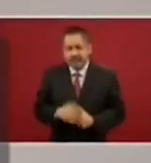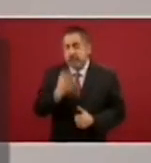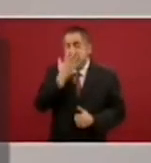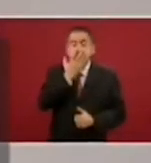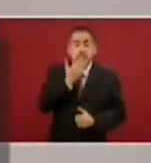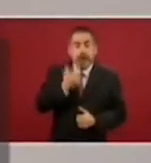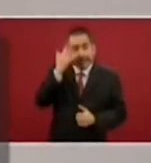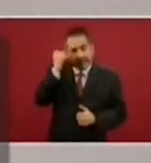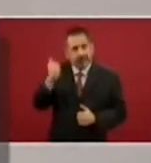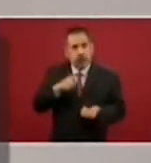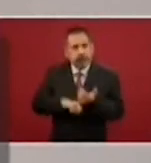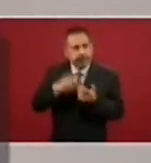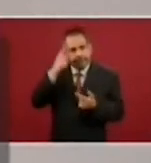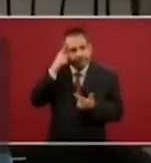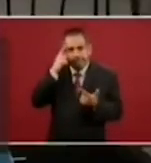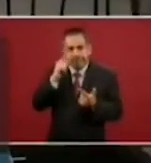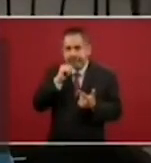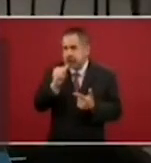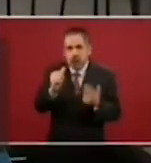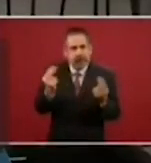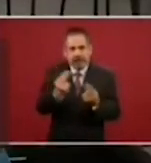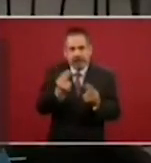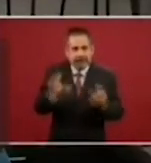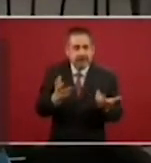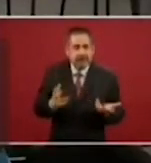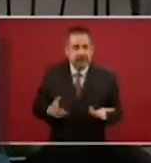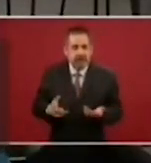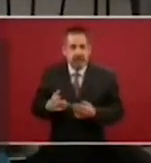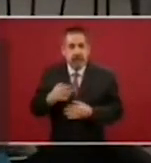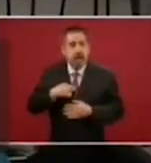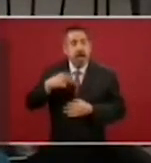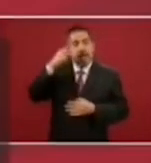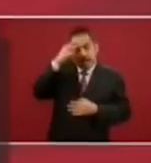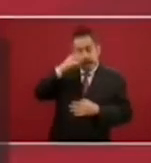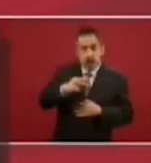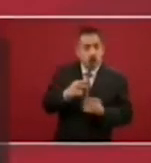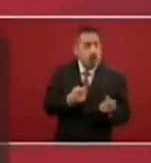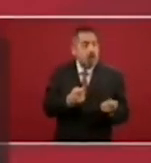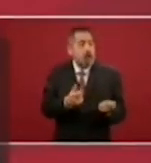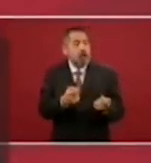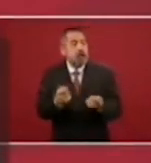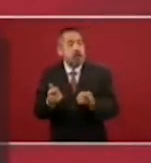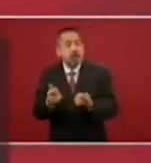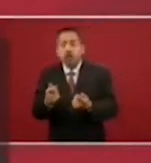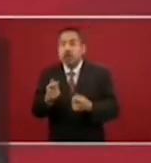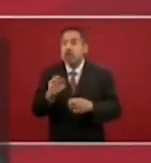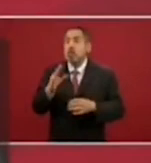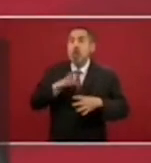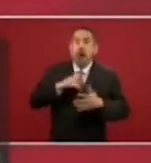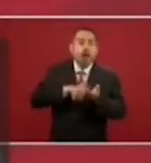de sentido técnico, de que México tiene pocos casos porque no hace pruebas.